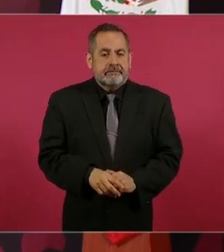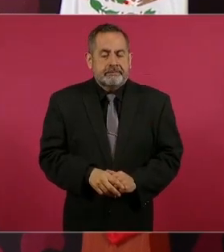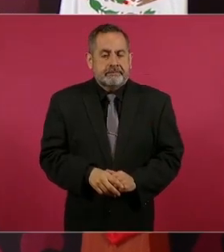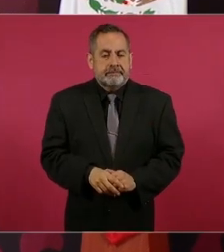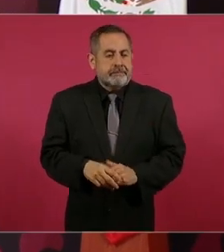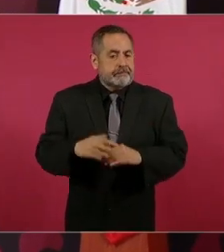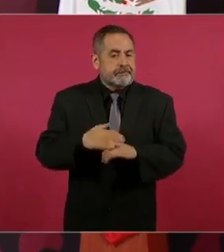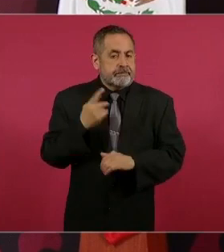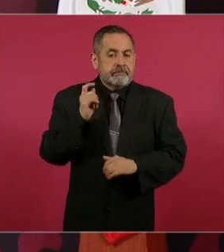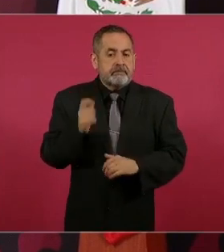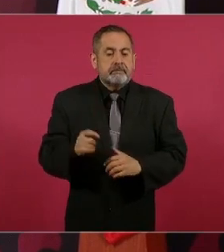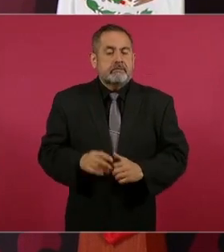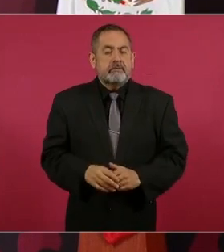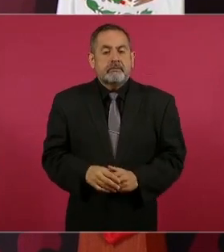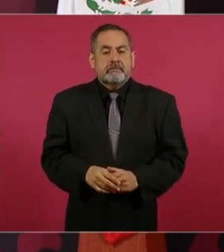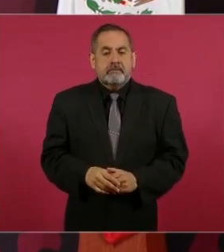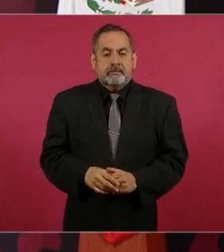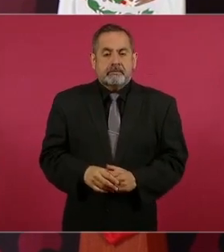porque